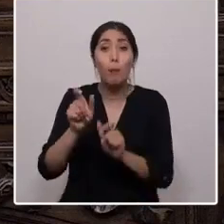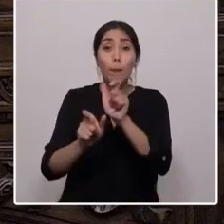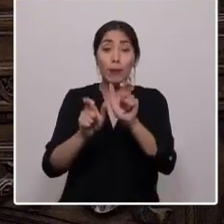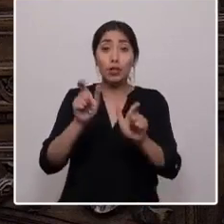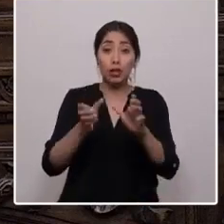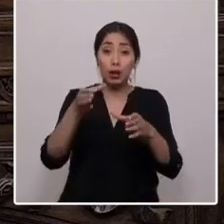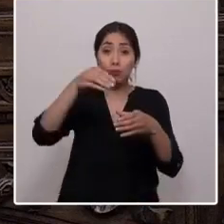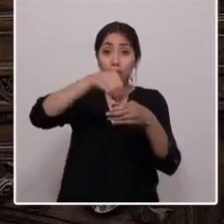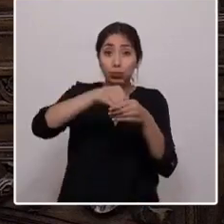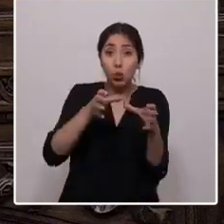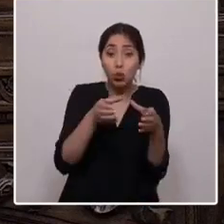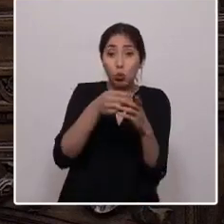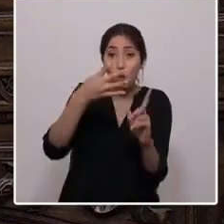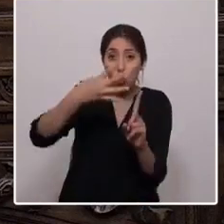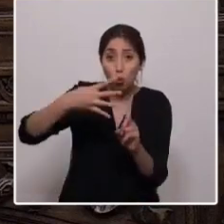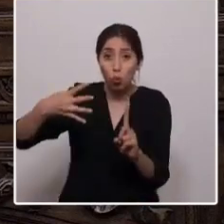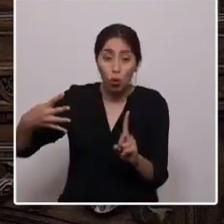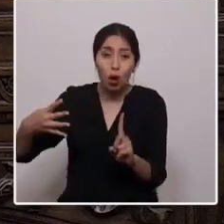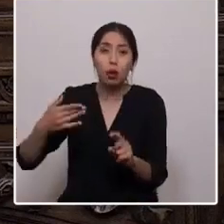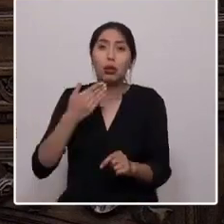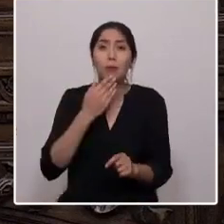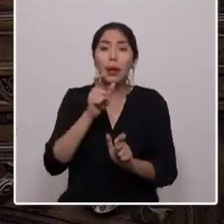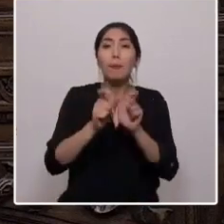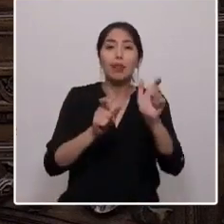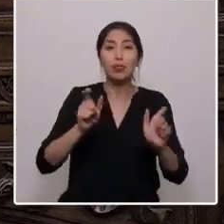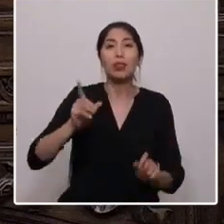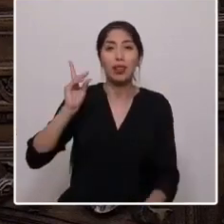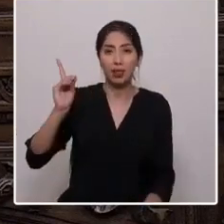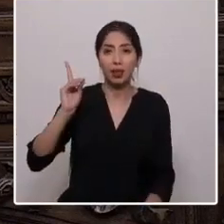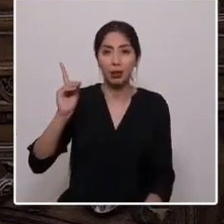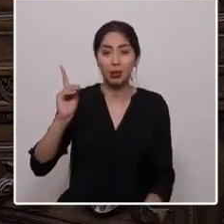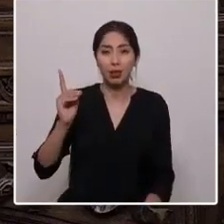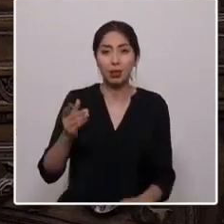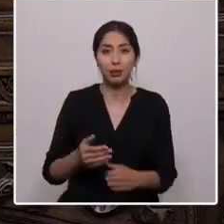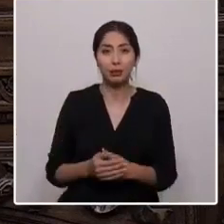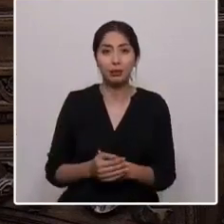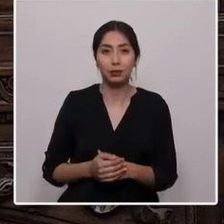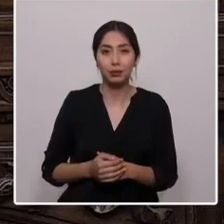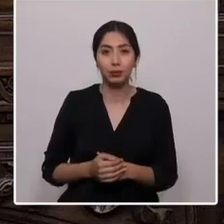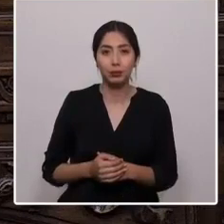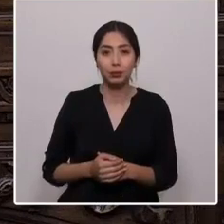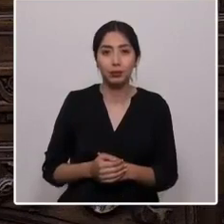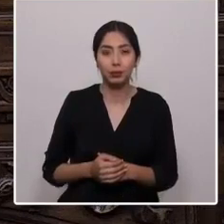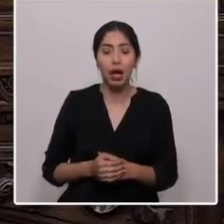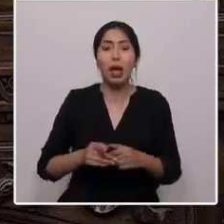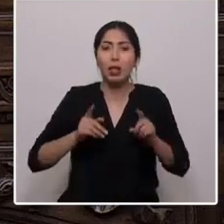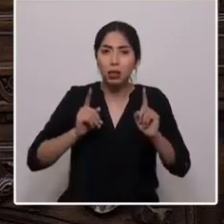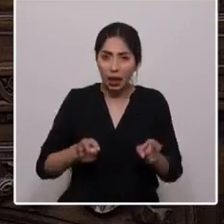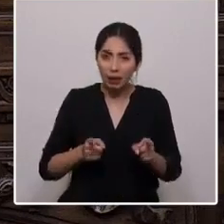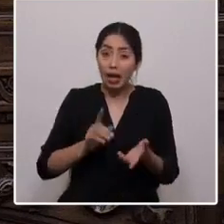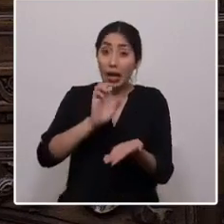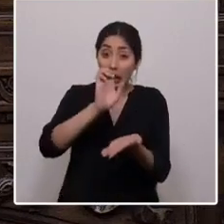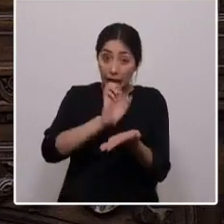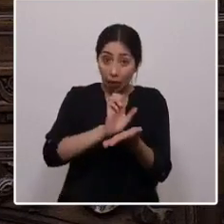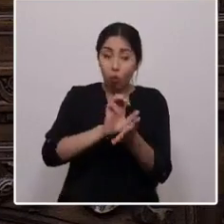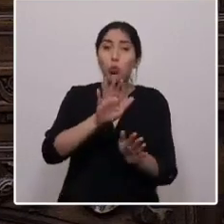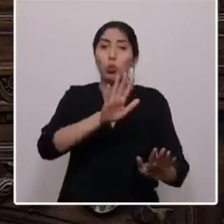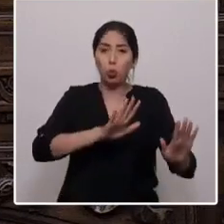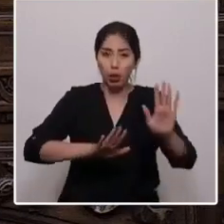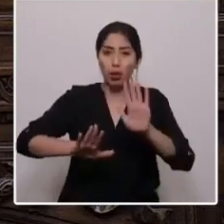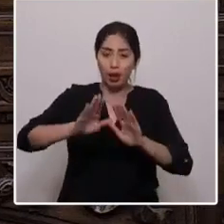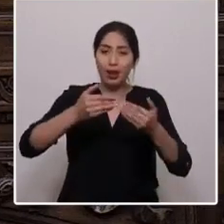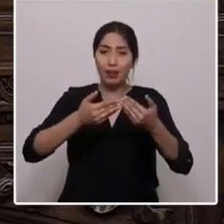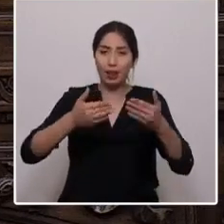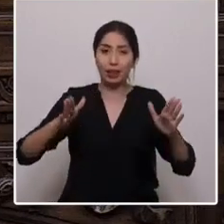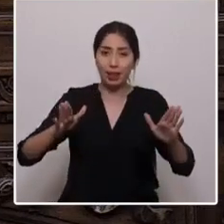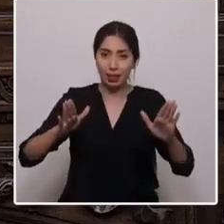sexos genéricas a las personas con discapacidad debe ser un estado que cuide la libertad que se